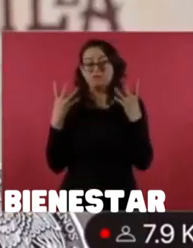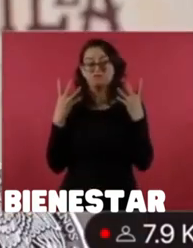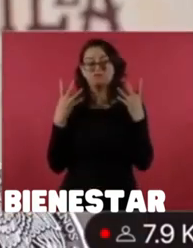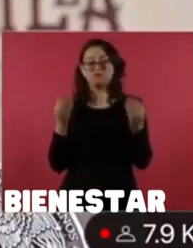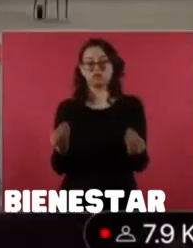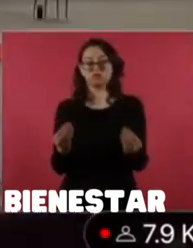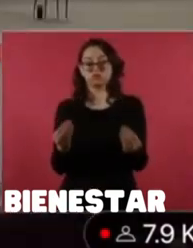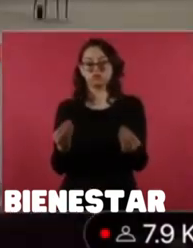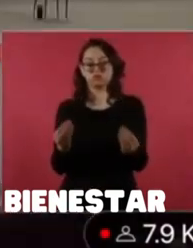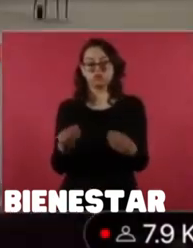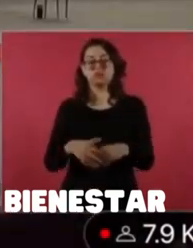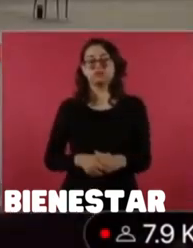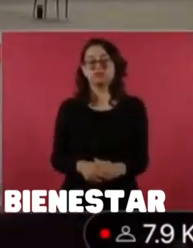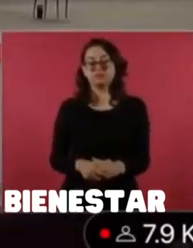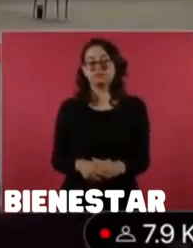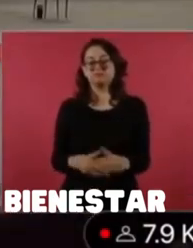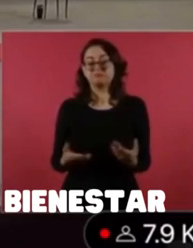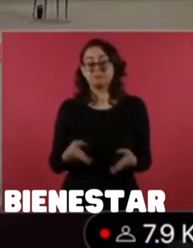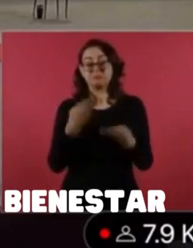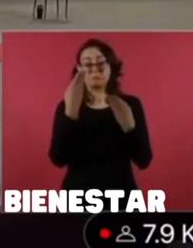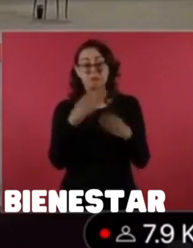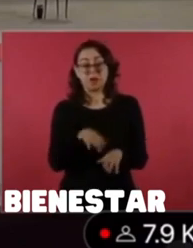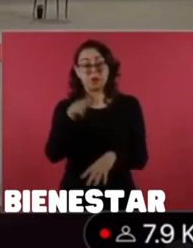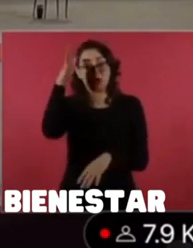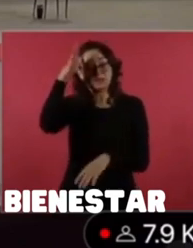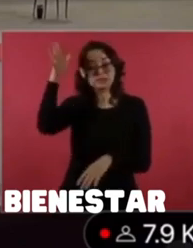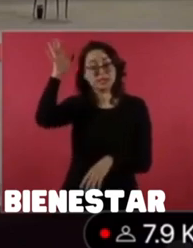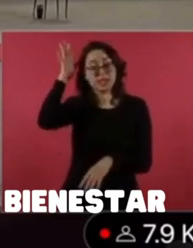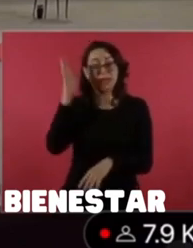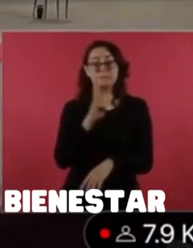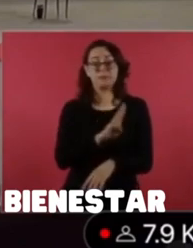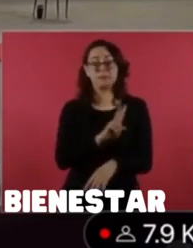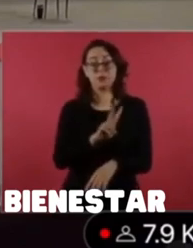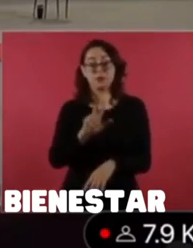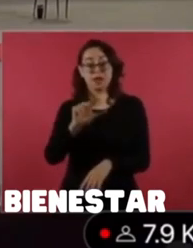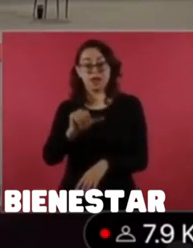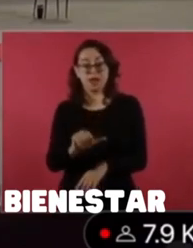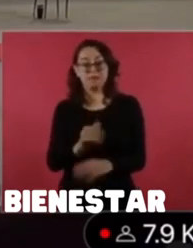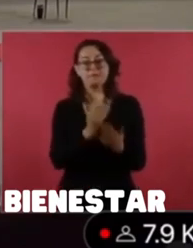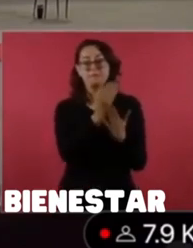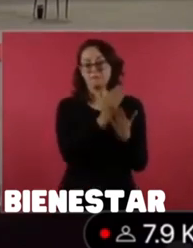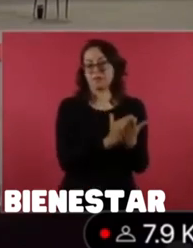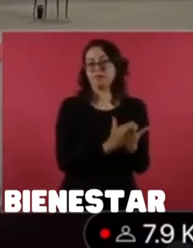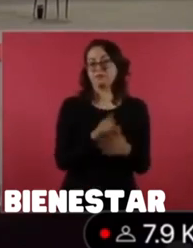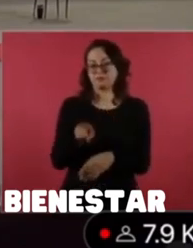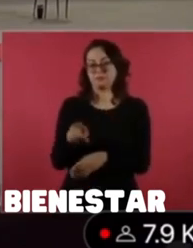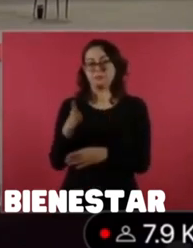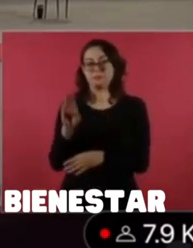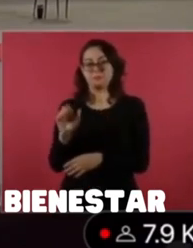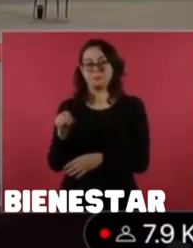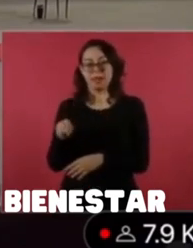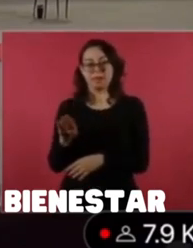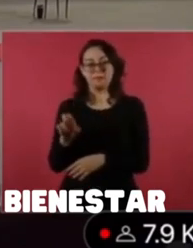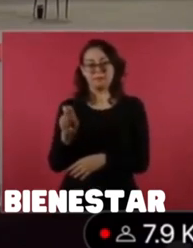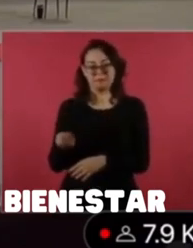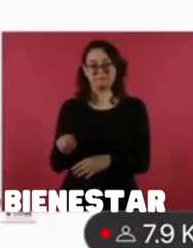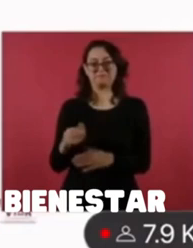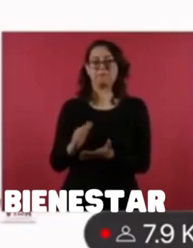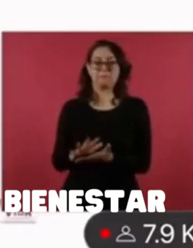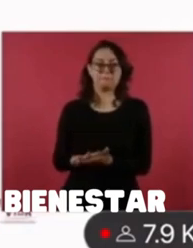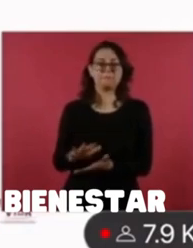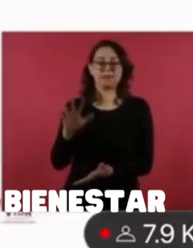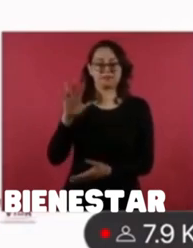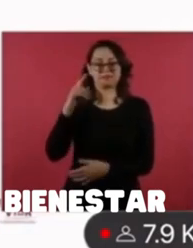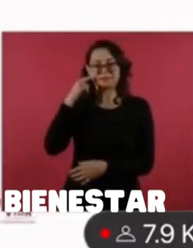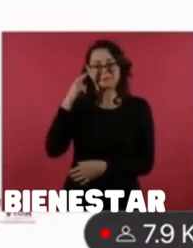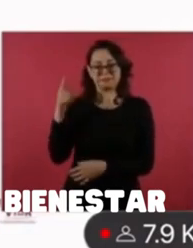encima de Banco Azteca y BBVA. Por cierto, aquí vamos a hacer una pausa, hasta